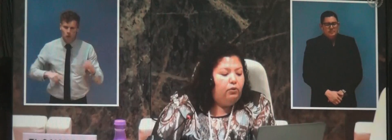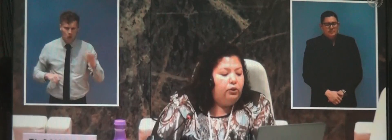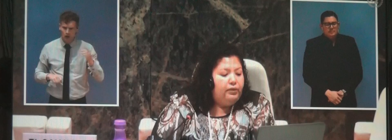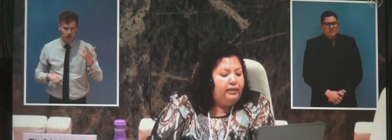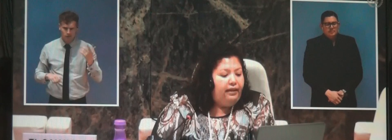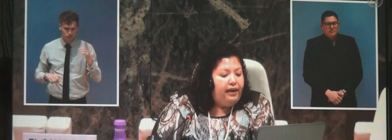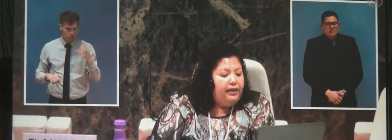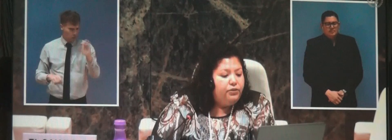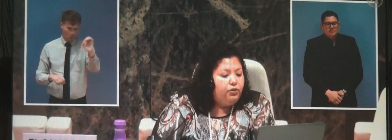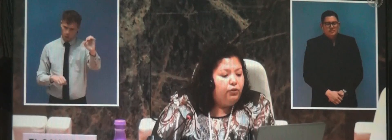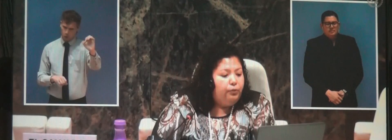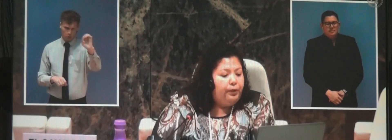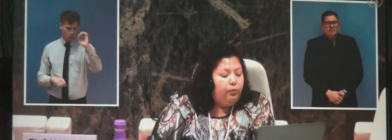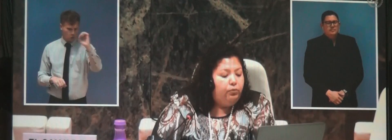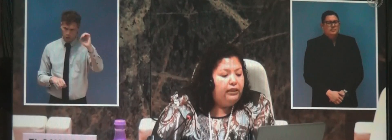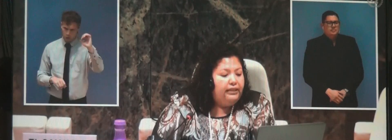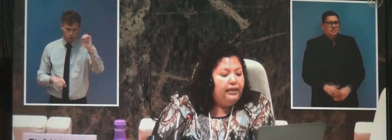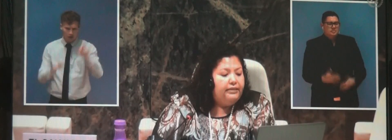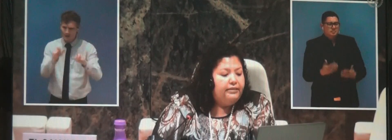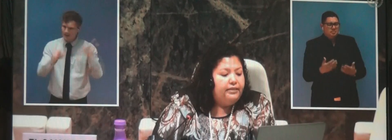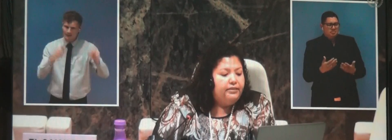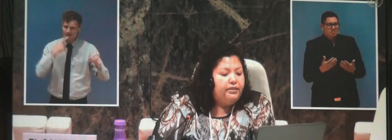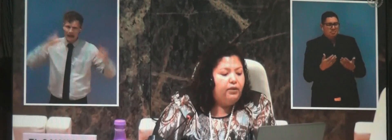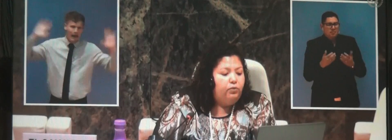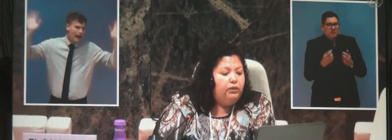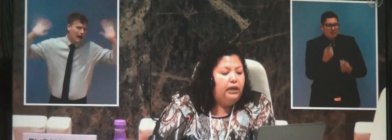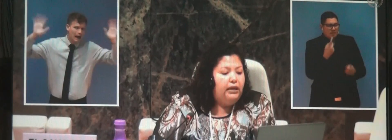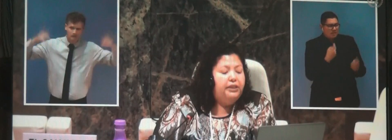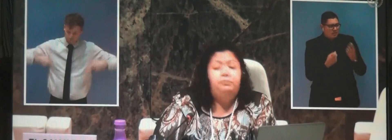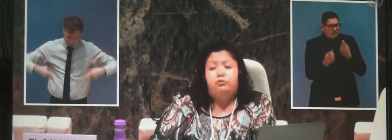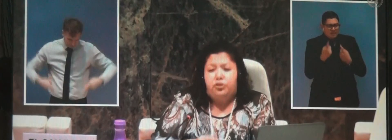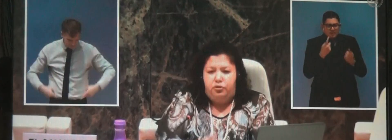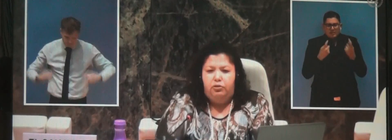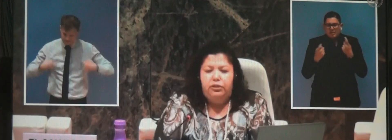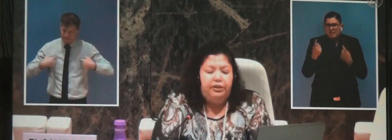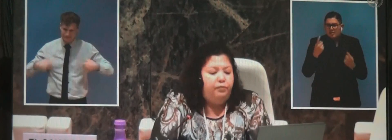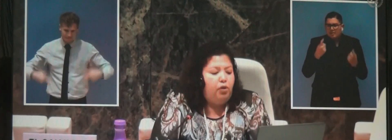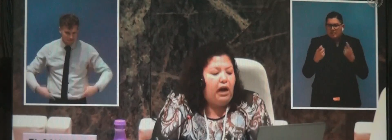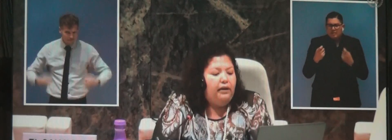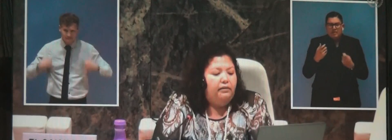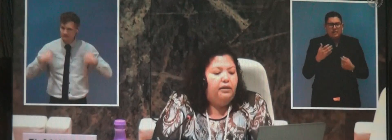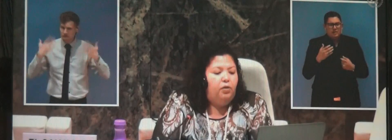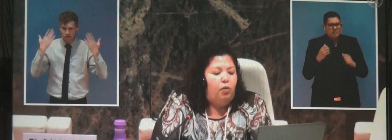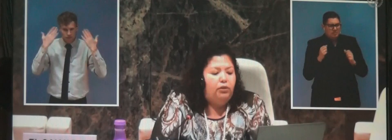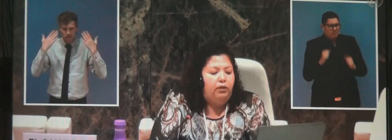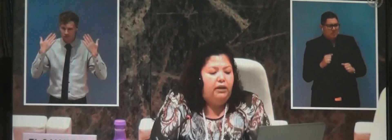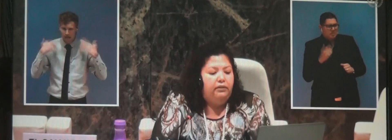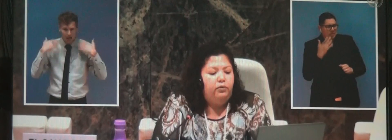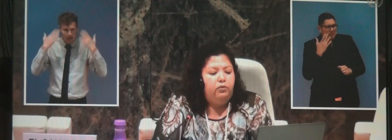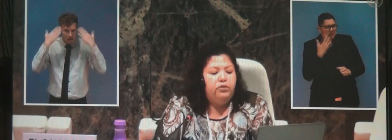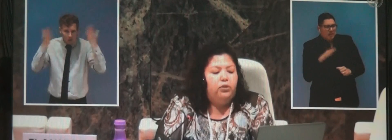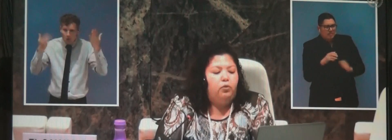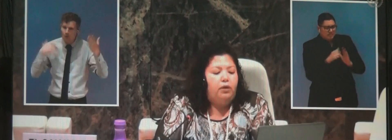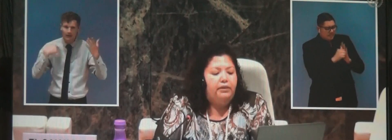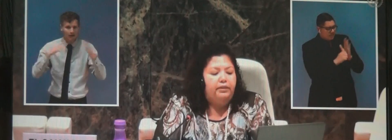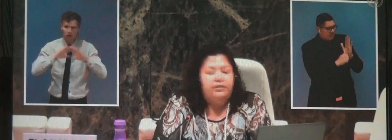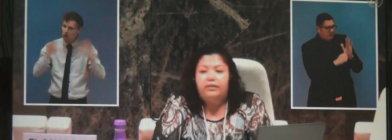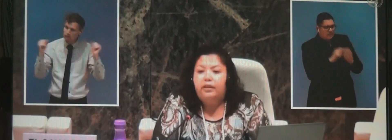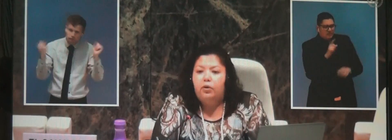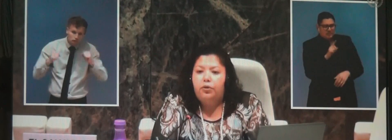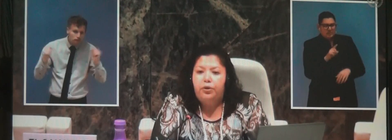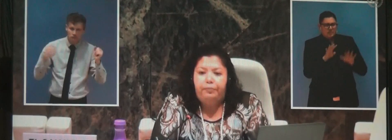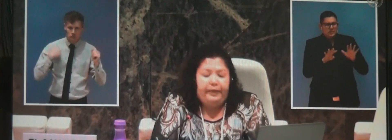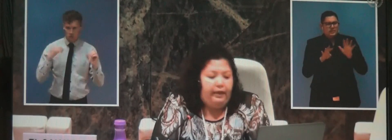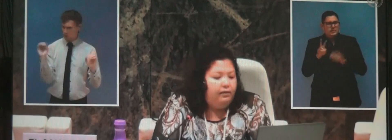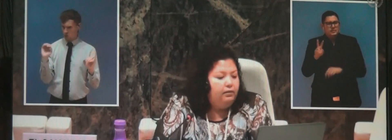En continuidad de esto, nos preguntan de que si existe alguna disposición de revocar en cuanto al artículo 147